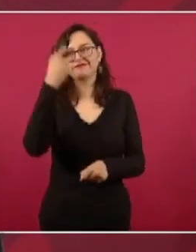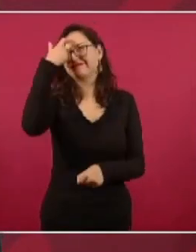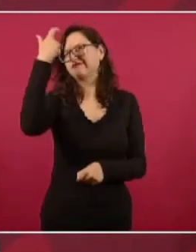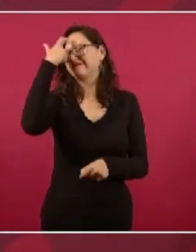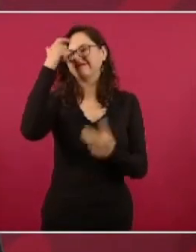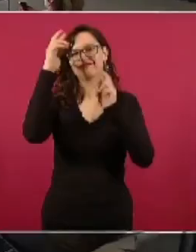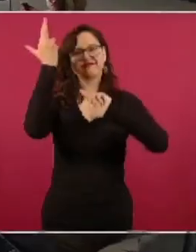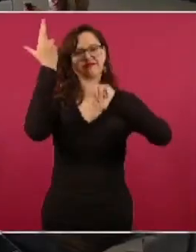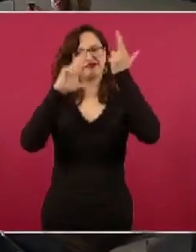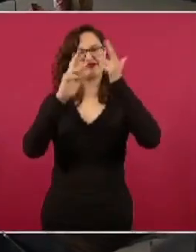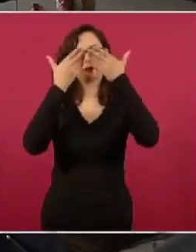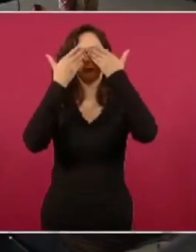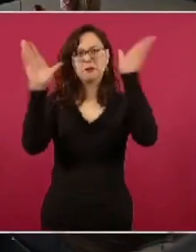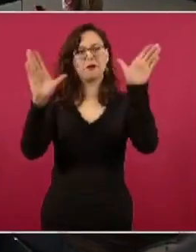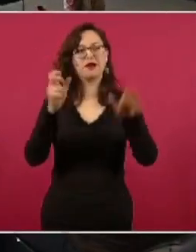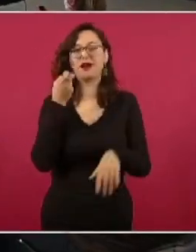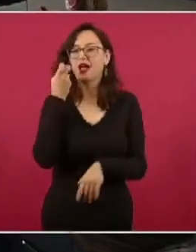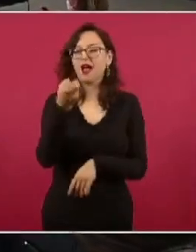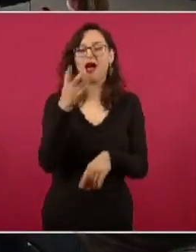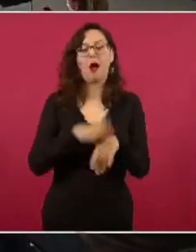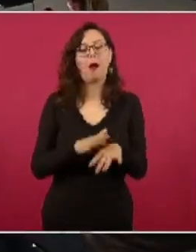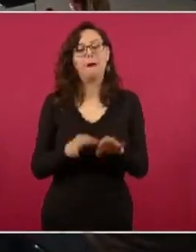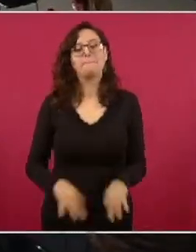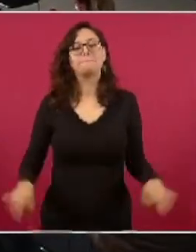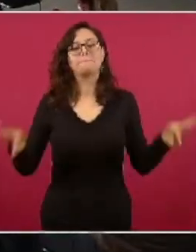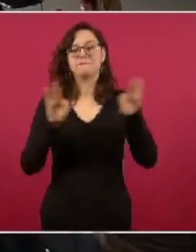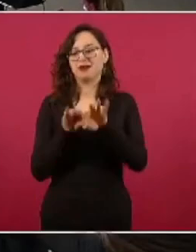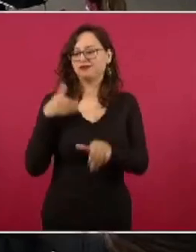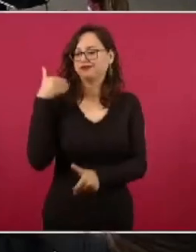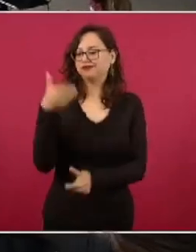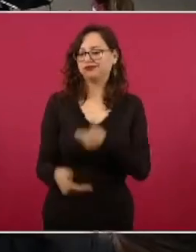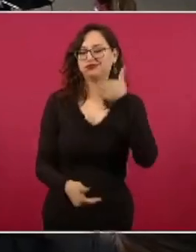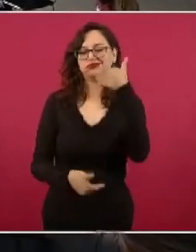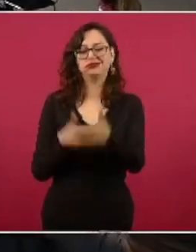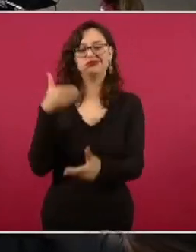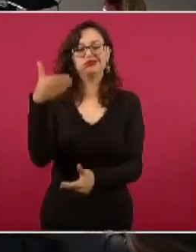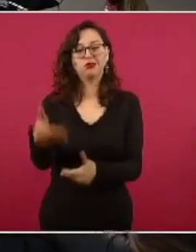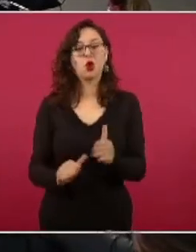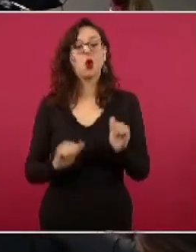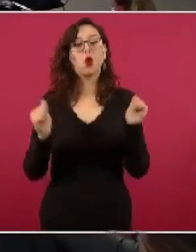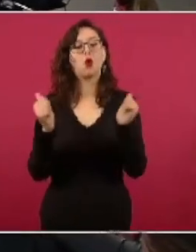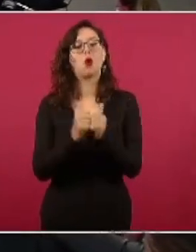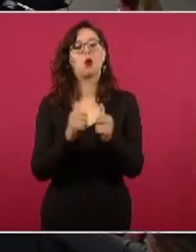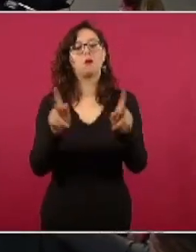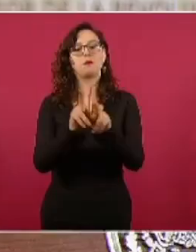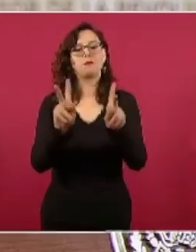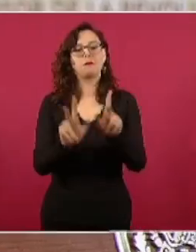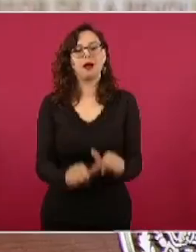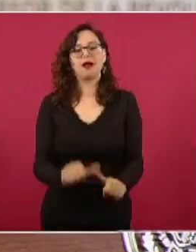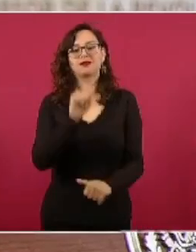es lo más importante, y que lo estemos logrando de manera pacífica.